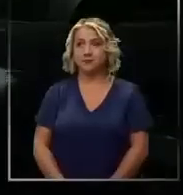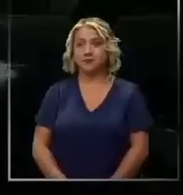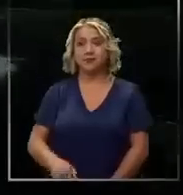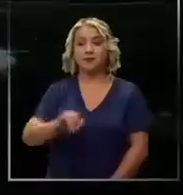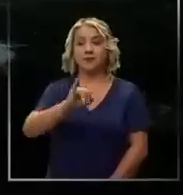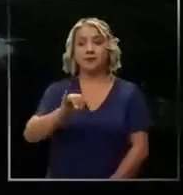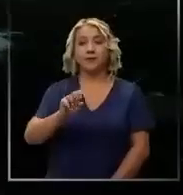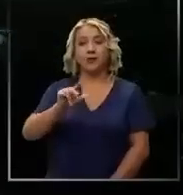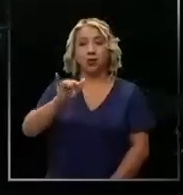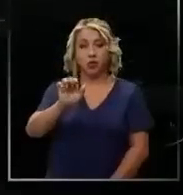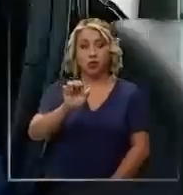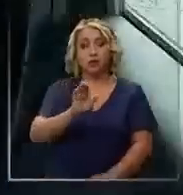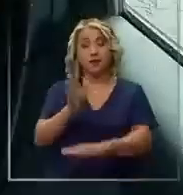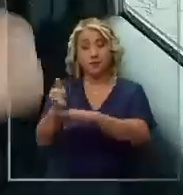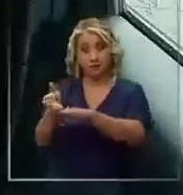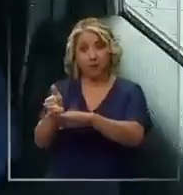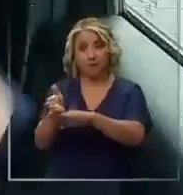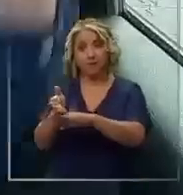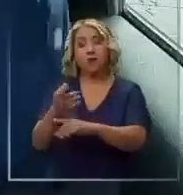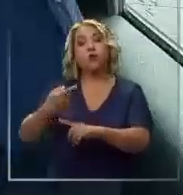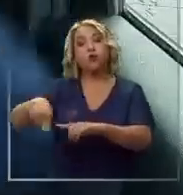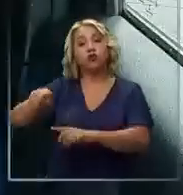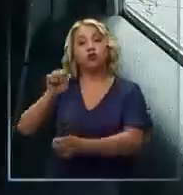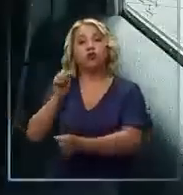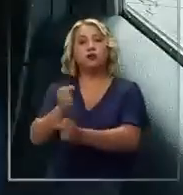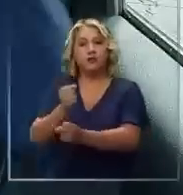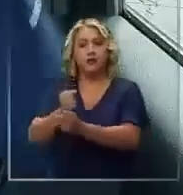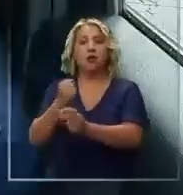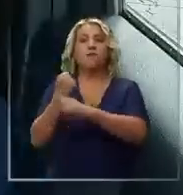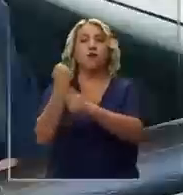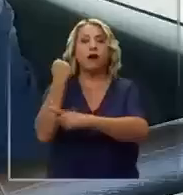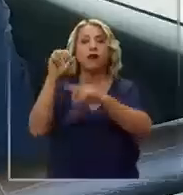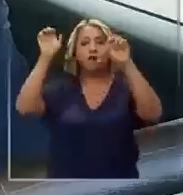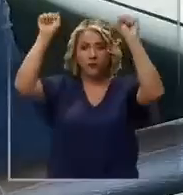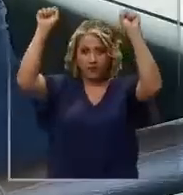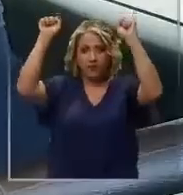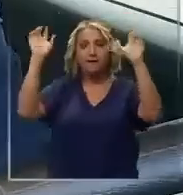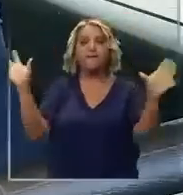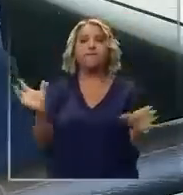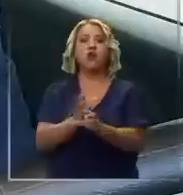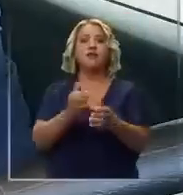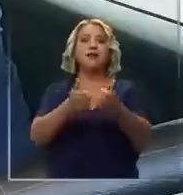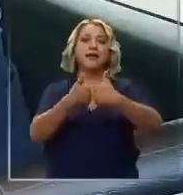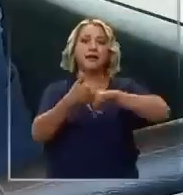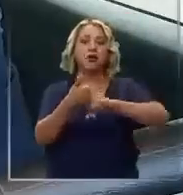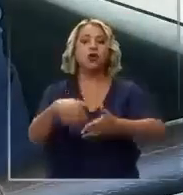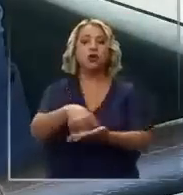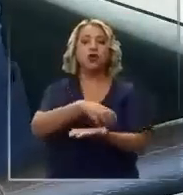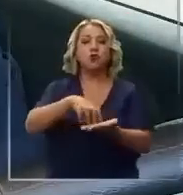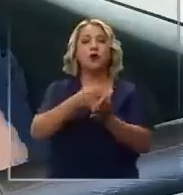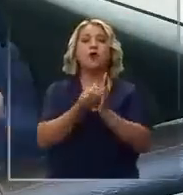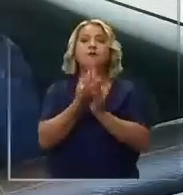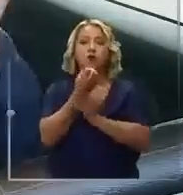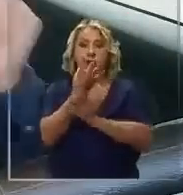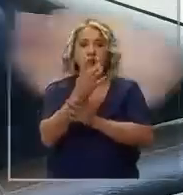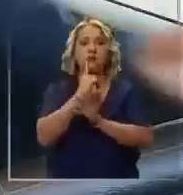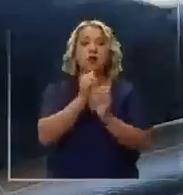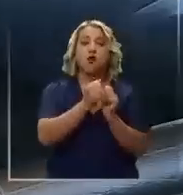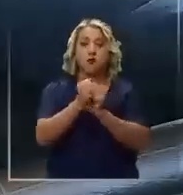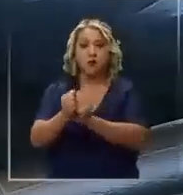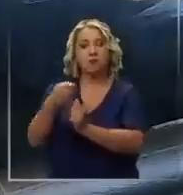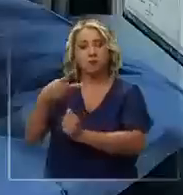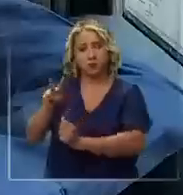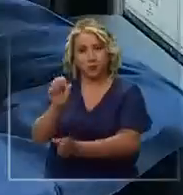Jorge García va camino a su otra labor. Es abogado de la Fiscalía de Violencia de Género en la comuna de La Florida. Lo acompañamos a